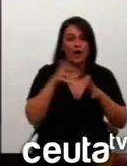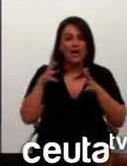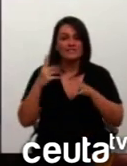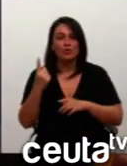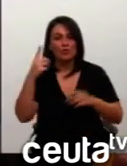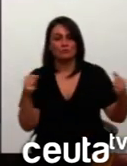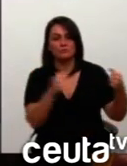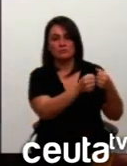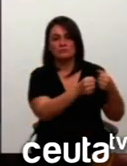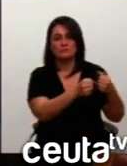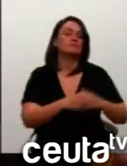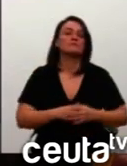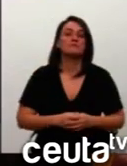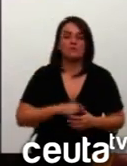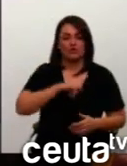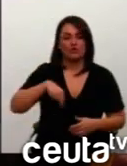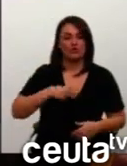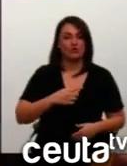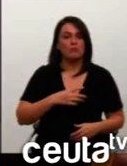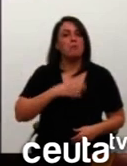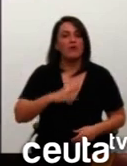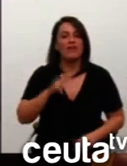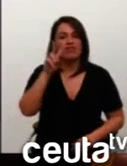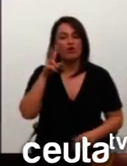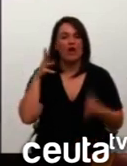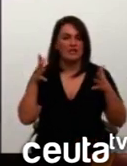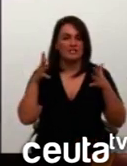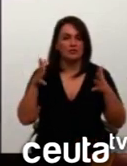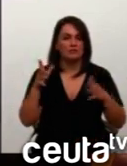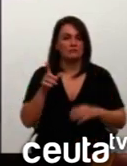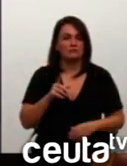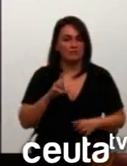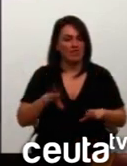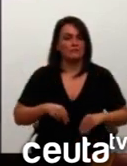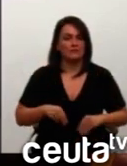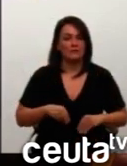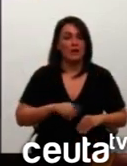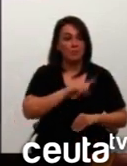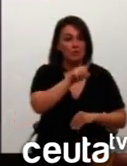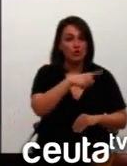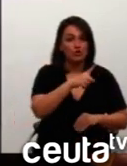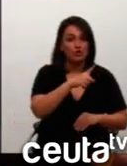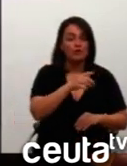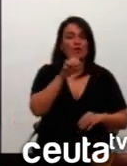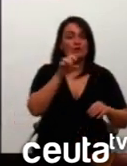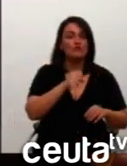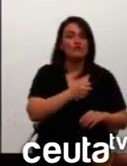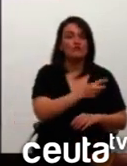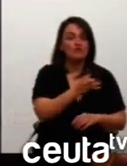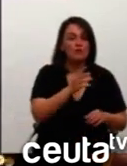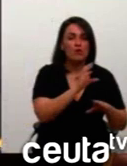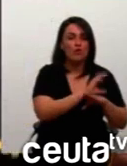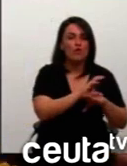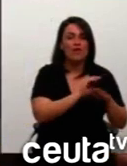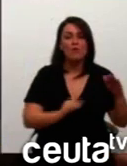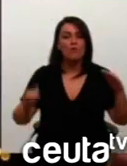dispuestos a tener dos asesores y ustedes limítense a los del número de concejales, pero es que ustedes no quieren eso y con